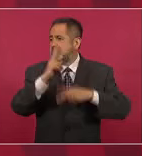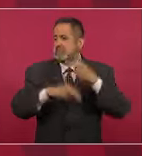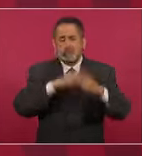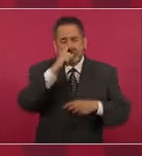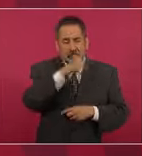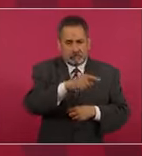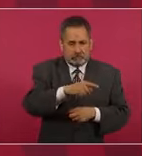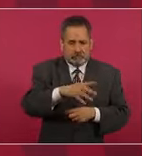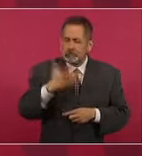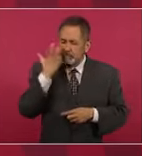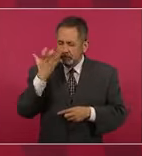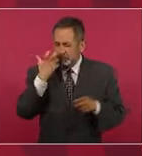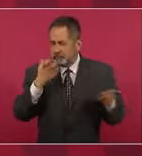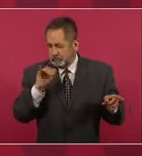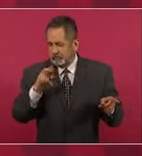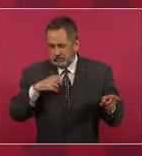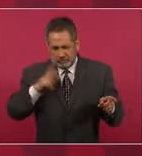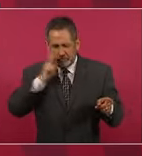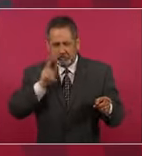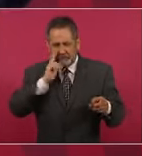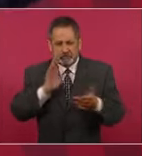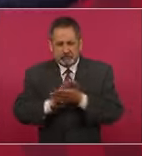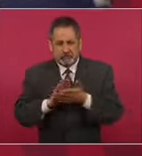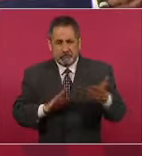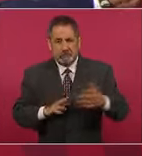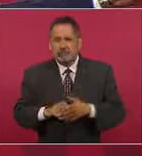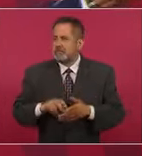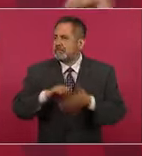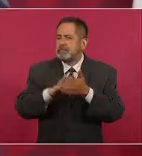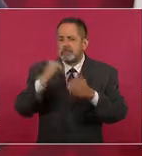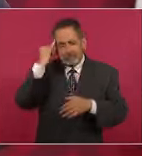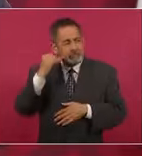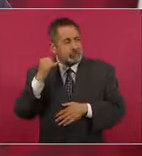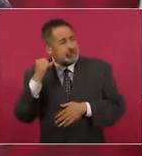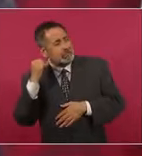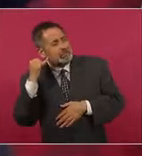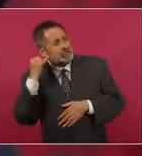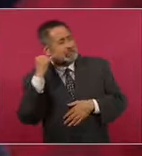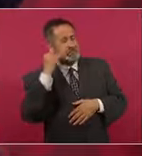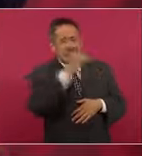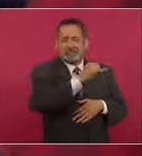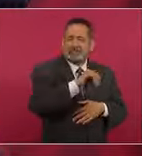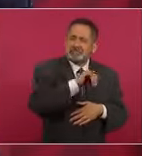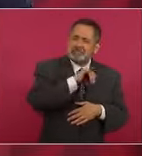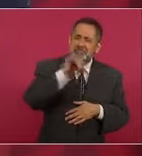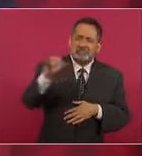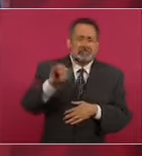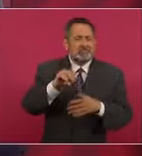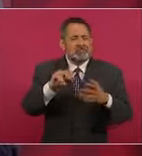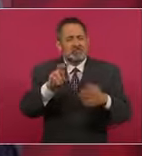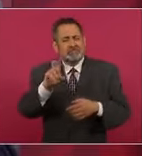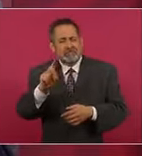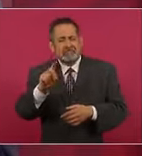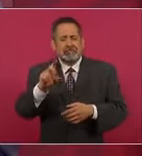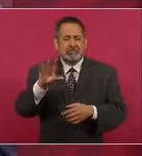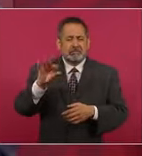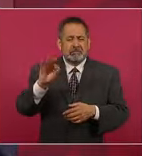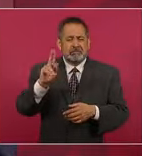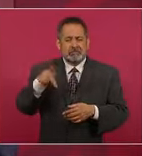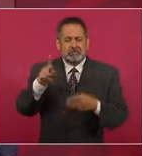probar, de que pusieron las casillas a 30, 40 kilómetros,